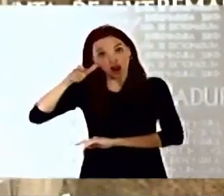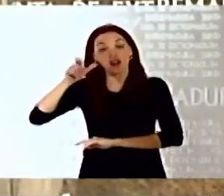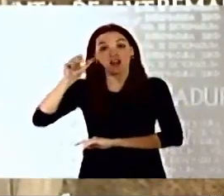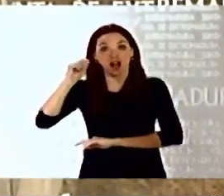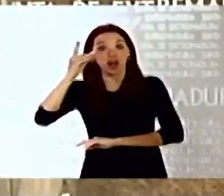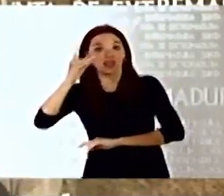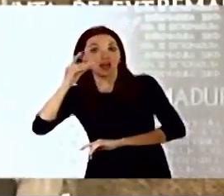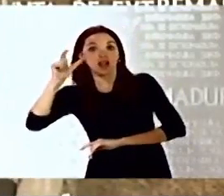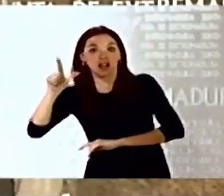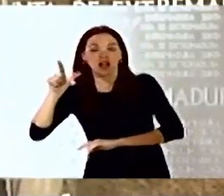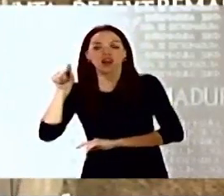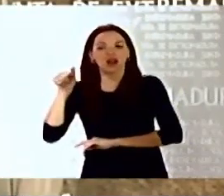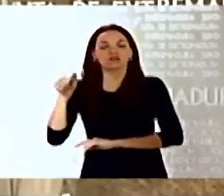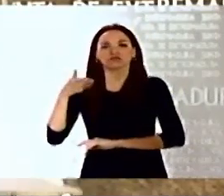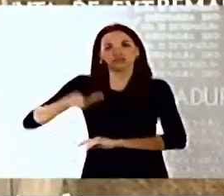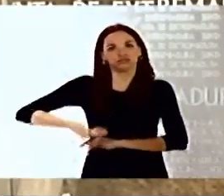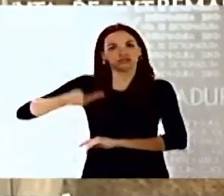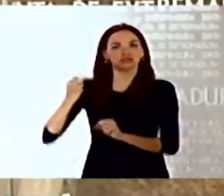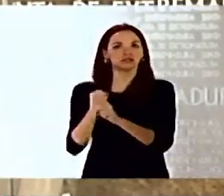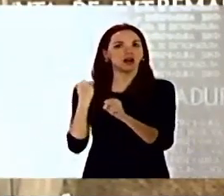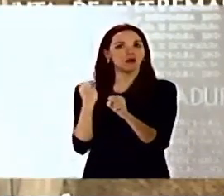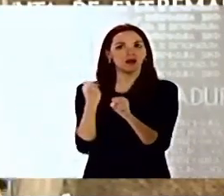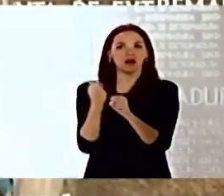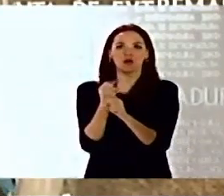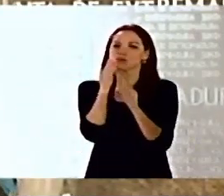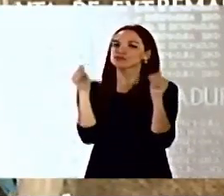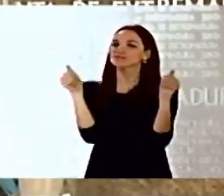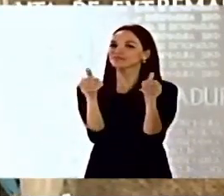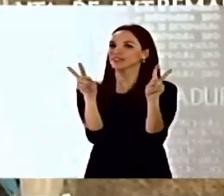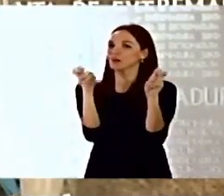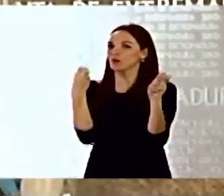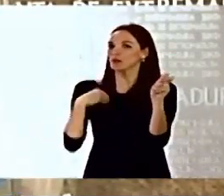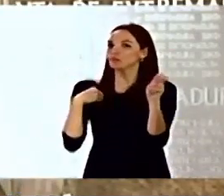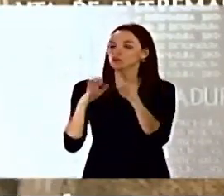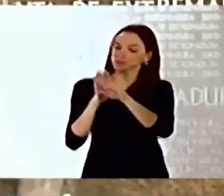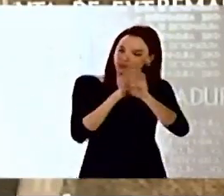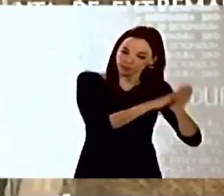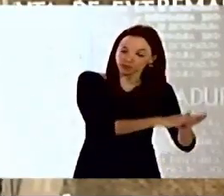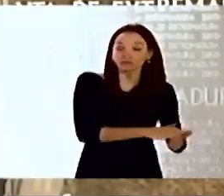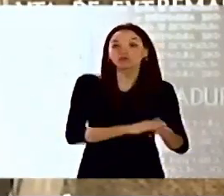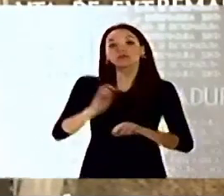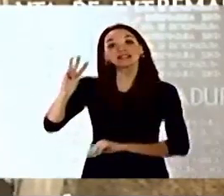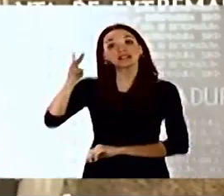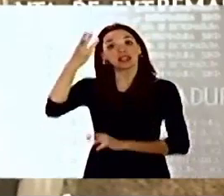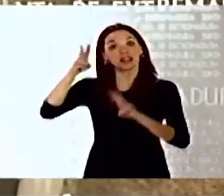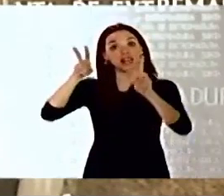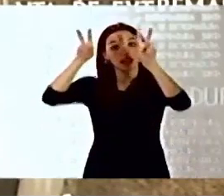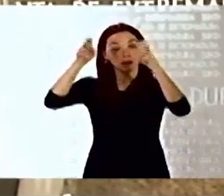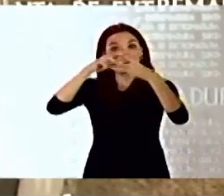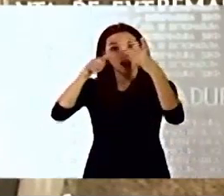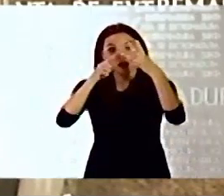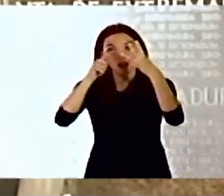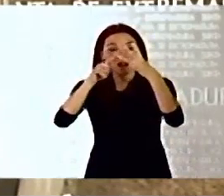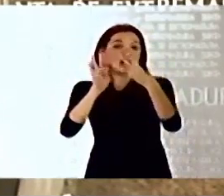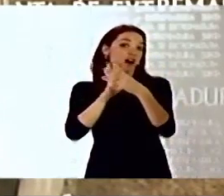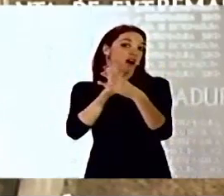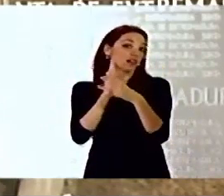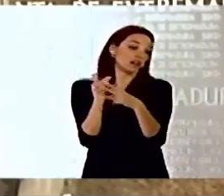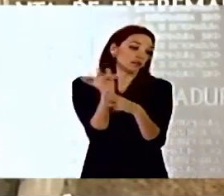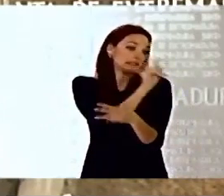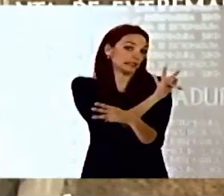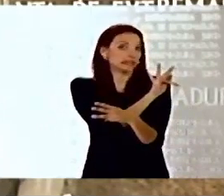importante frente al reto demográfico. La tercera y última cuestión que quiero comunicarles antes de darle la palabra a mi